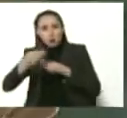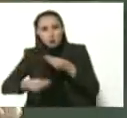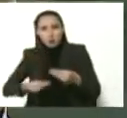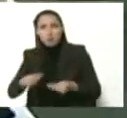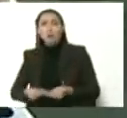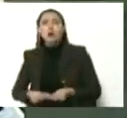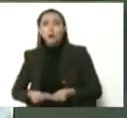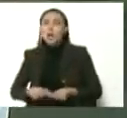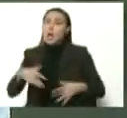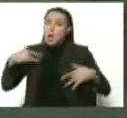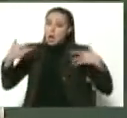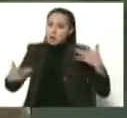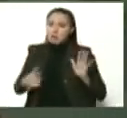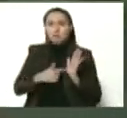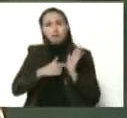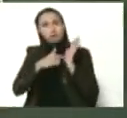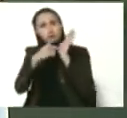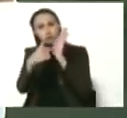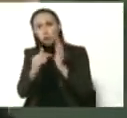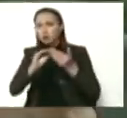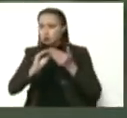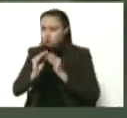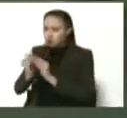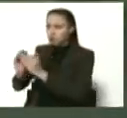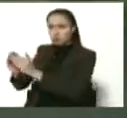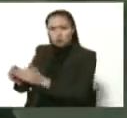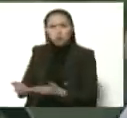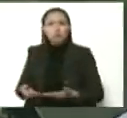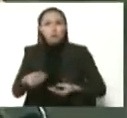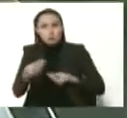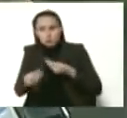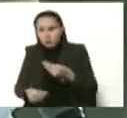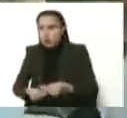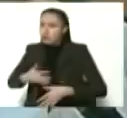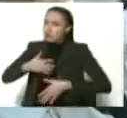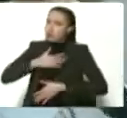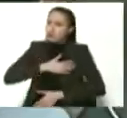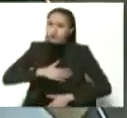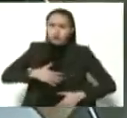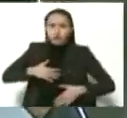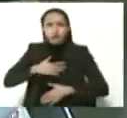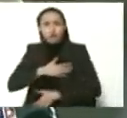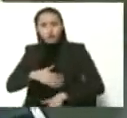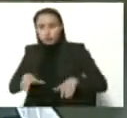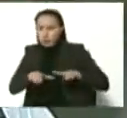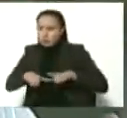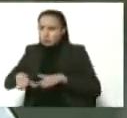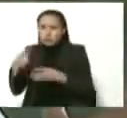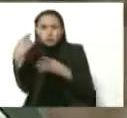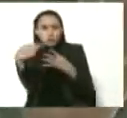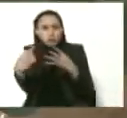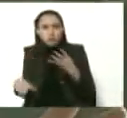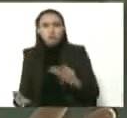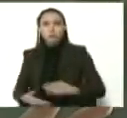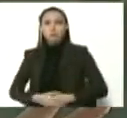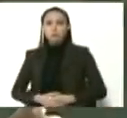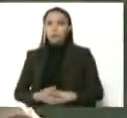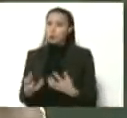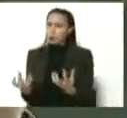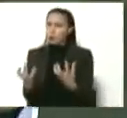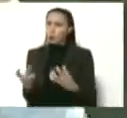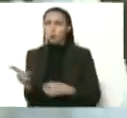se presenten en el nivel comunitario, en el nivel comunal, en las cuadras, en las calles, sin las